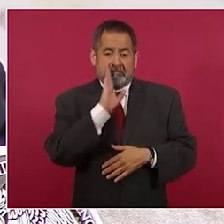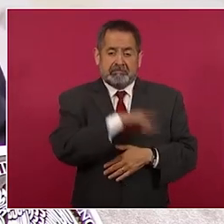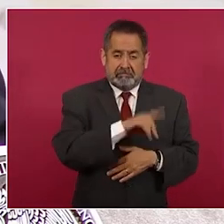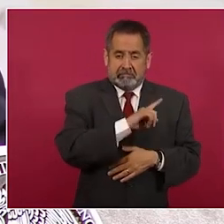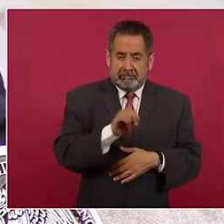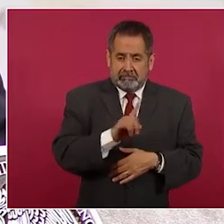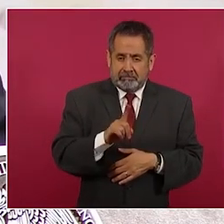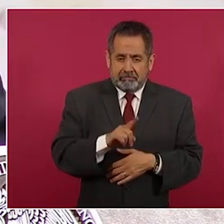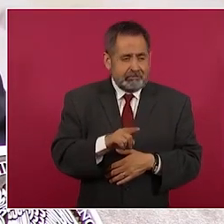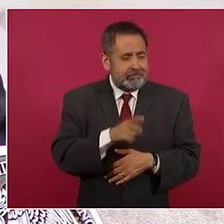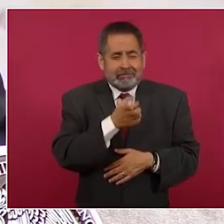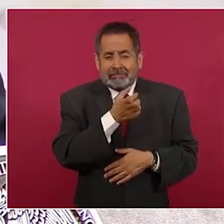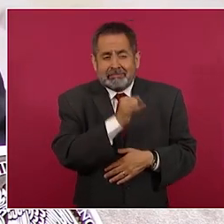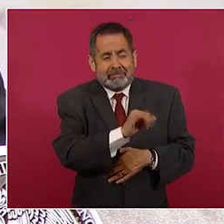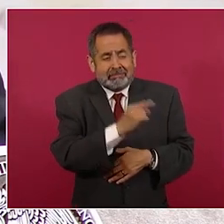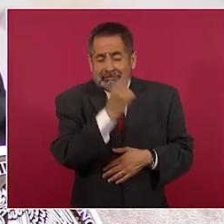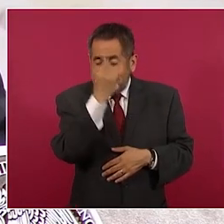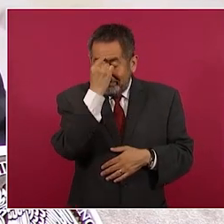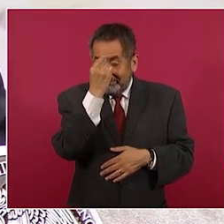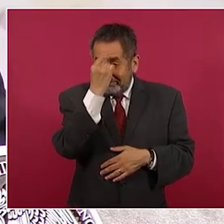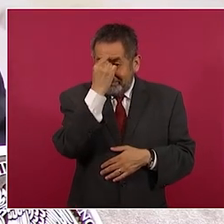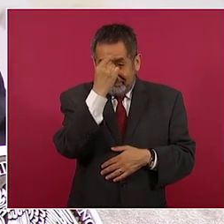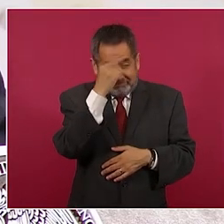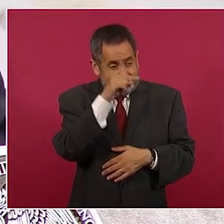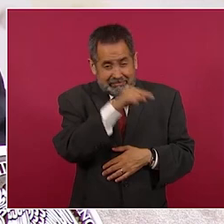es su pensamiento.